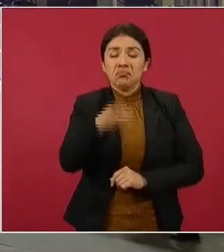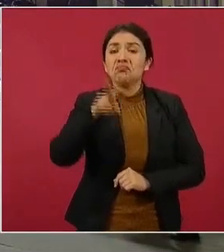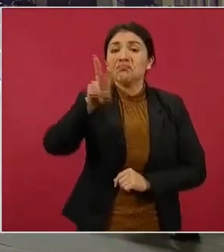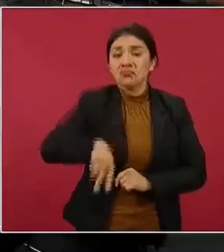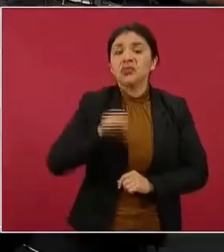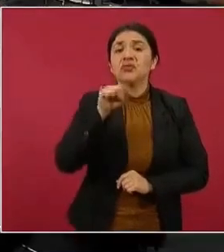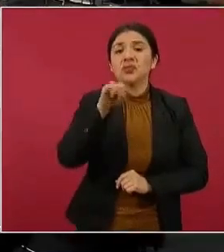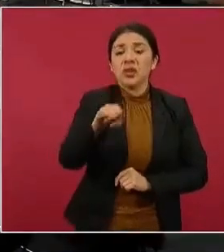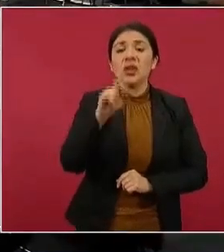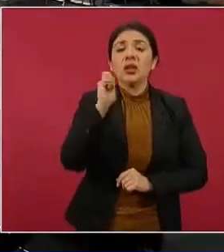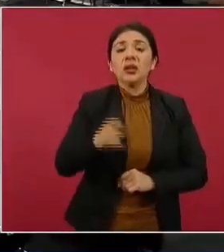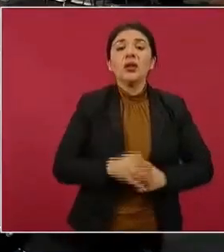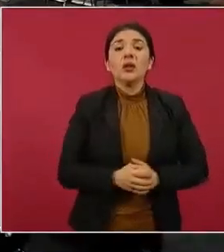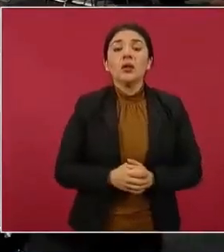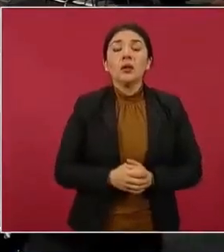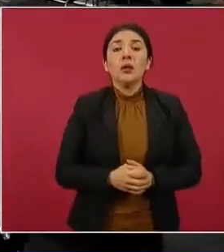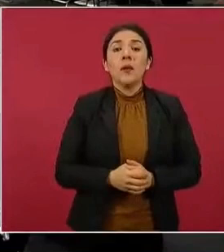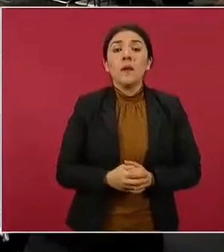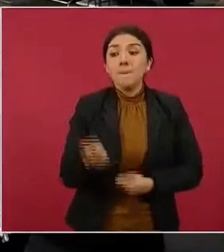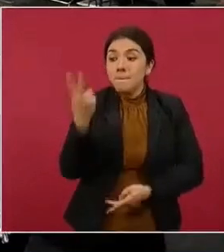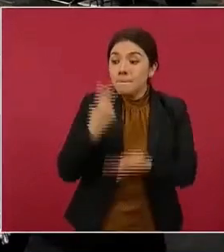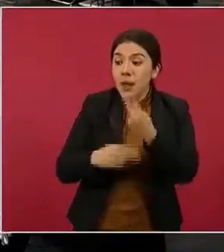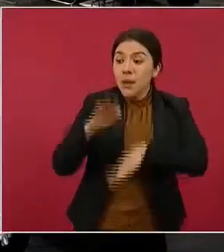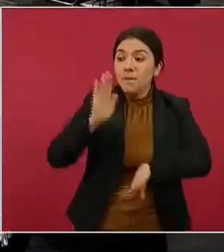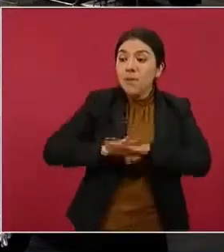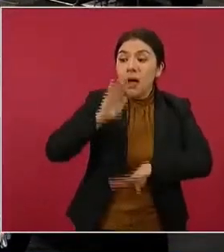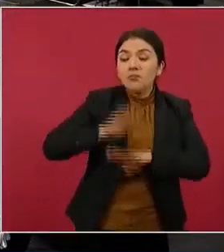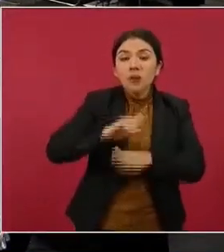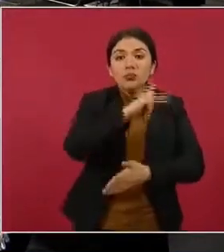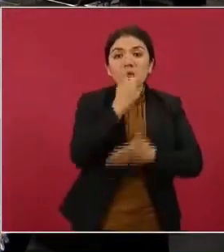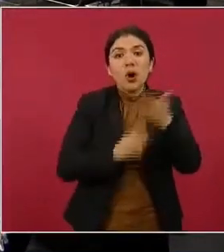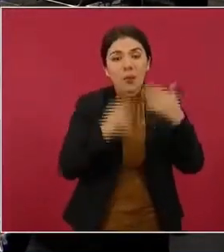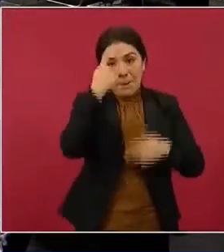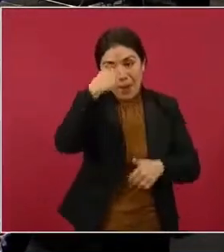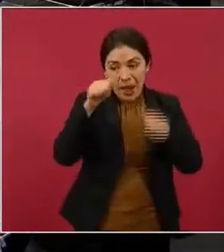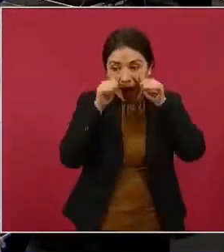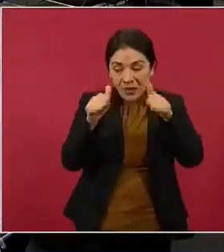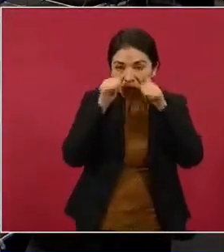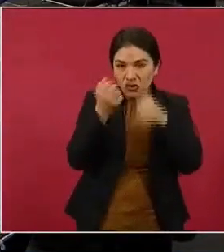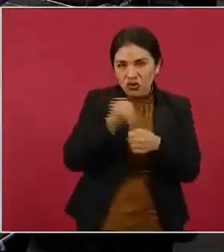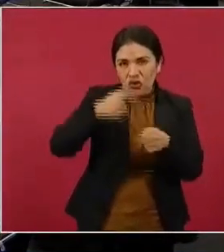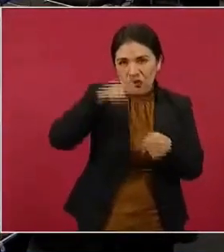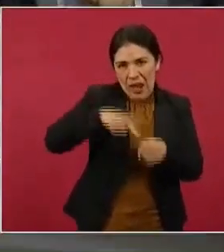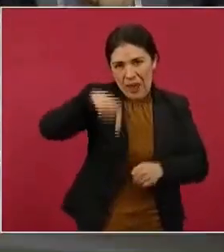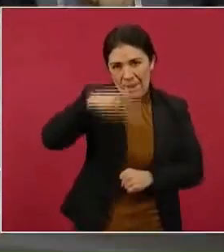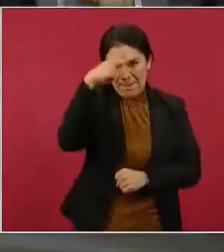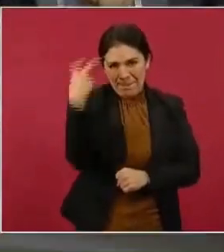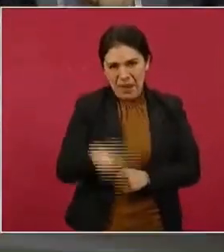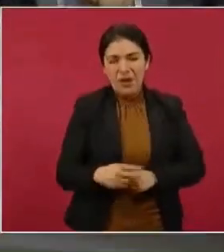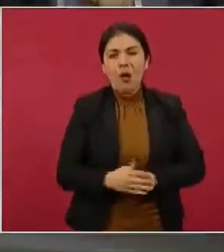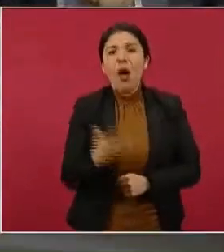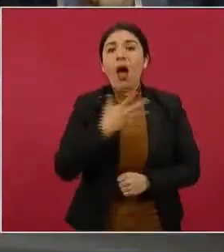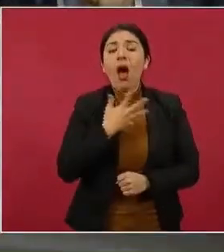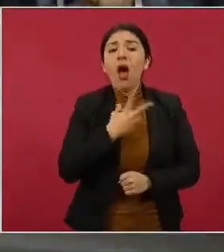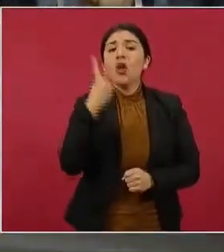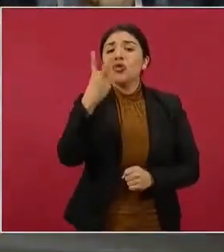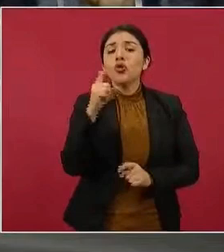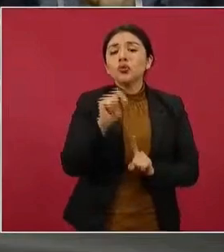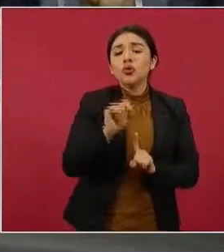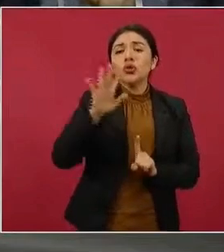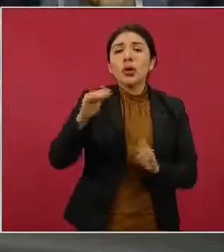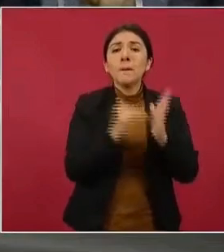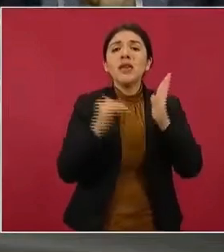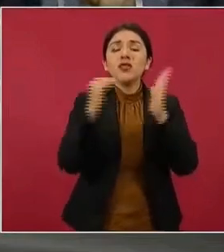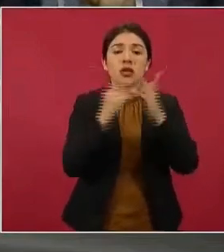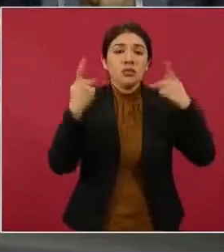que en cuanto al aumento de programas sociales aquí en México, pues 2.5 millones de mexicanos y